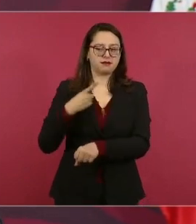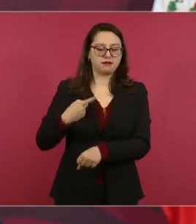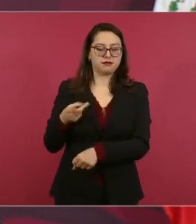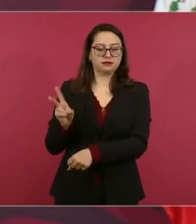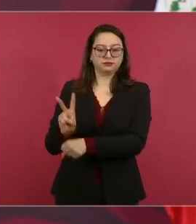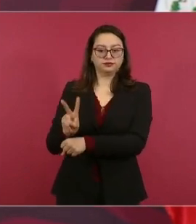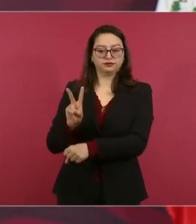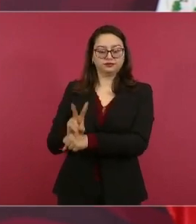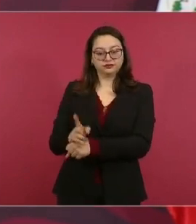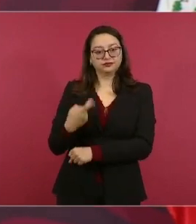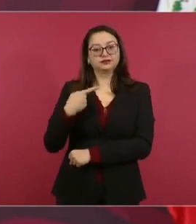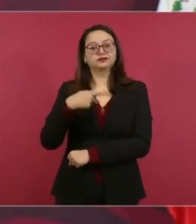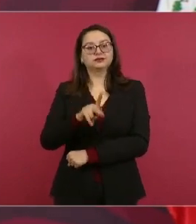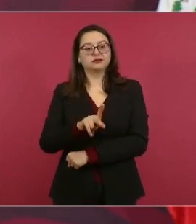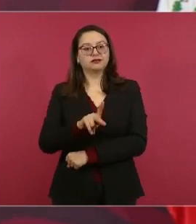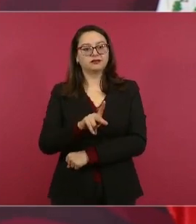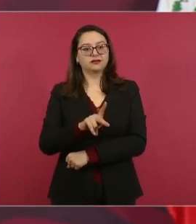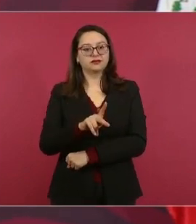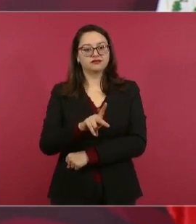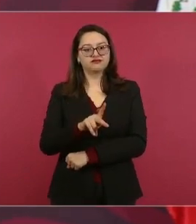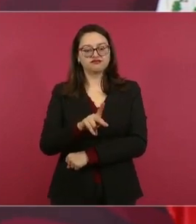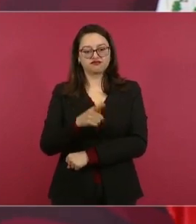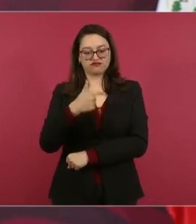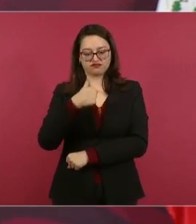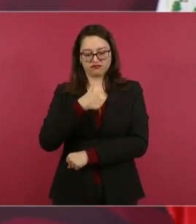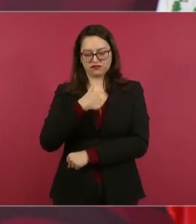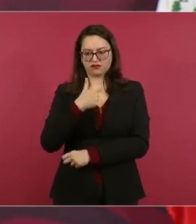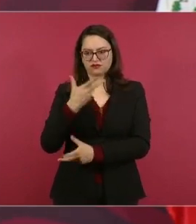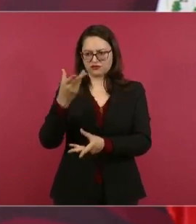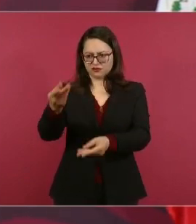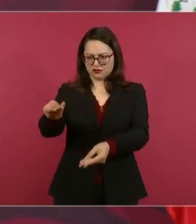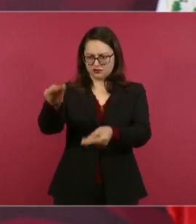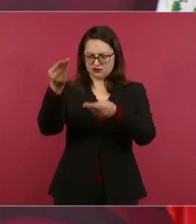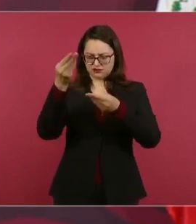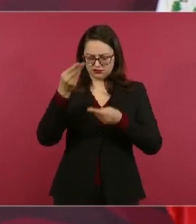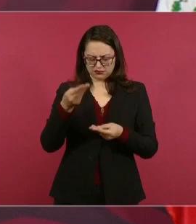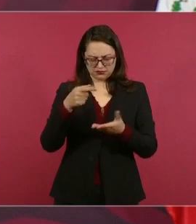que me entregan va acompañado de un discurso